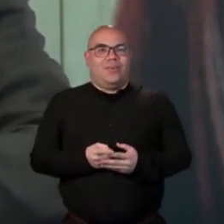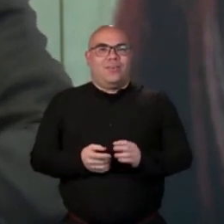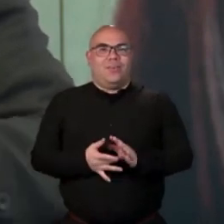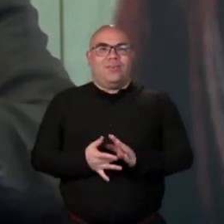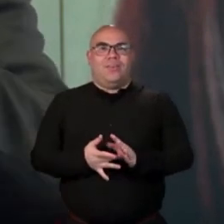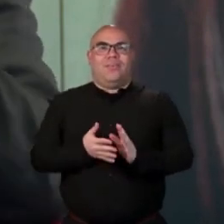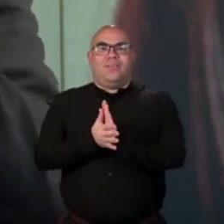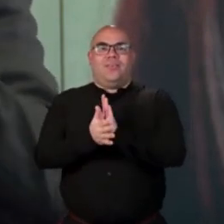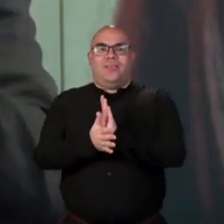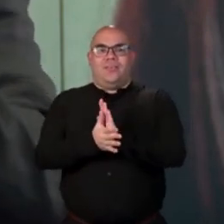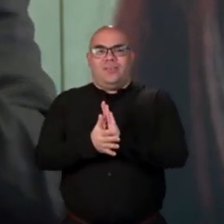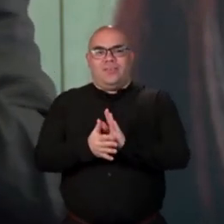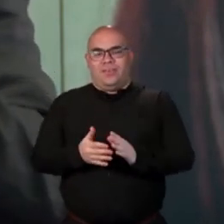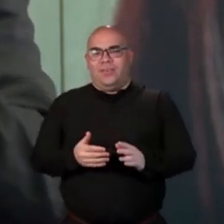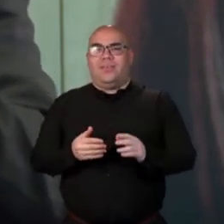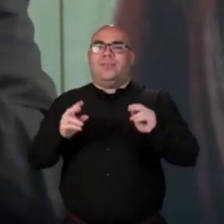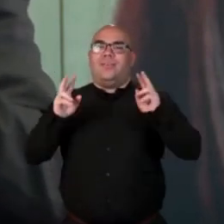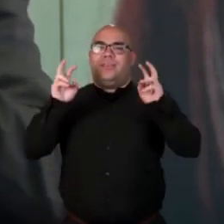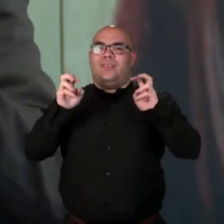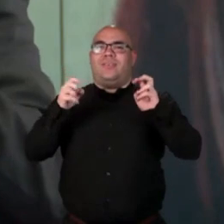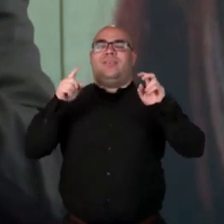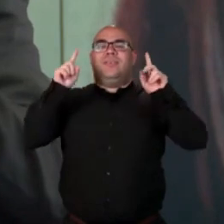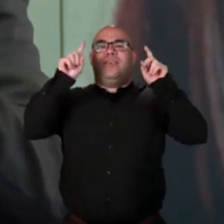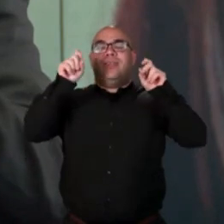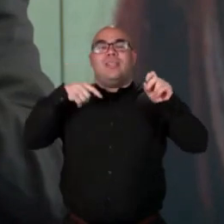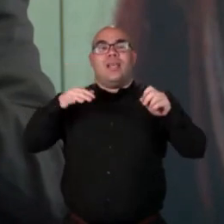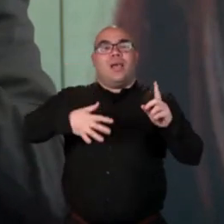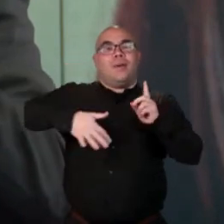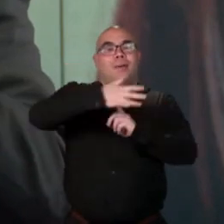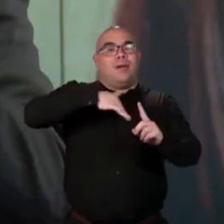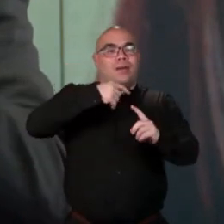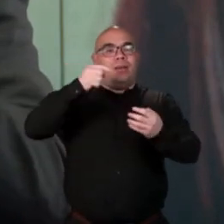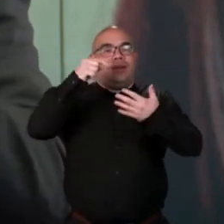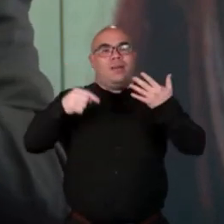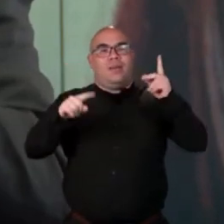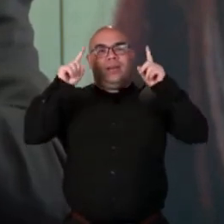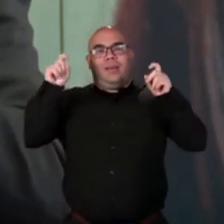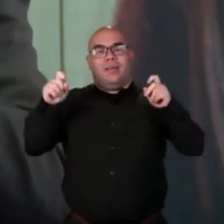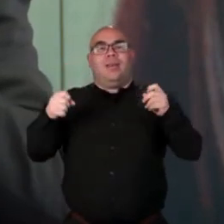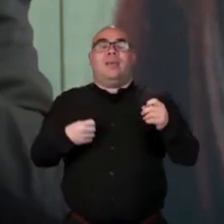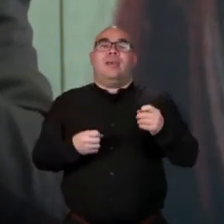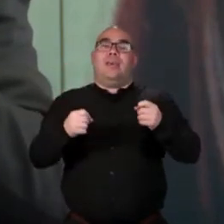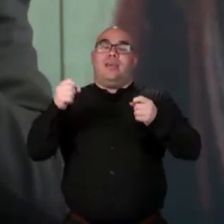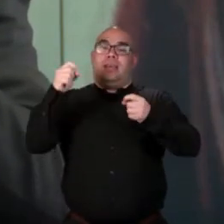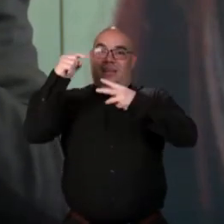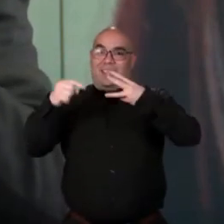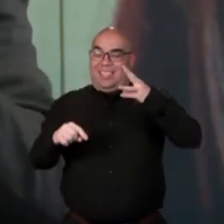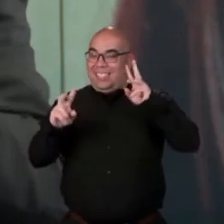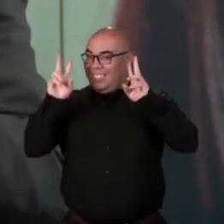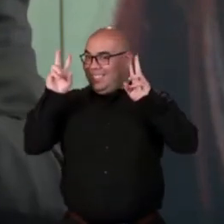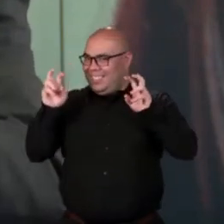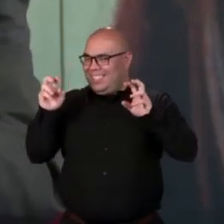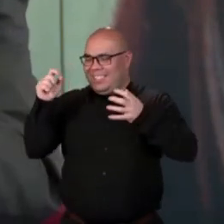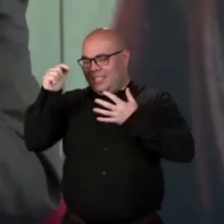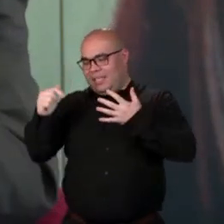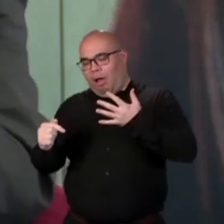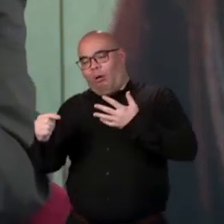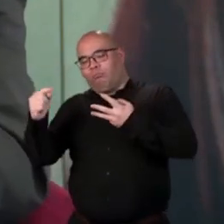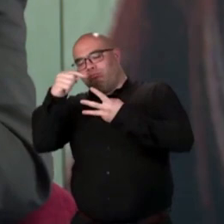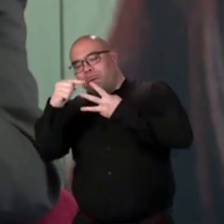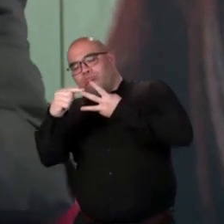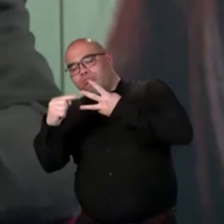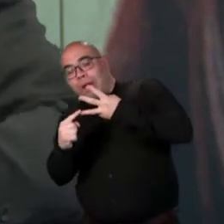éticas. Este ecosistema tiene en su centro, en su corazón, tres elementos fundamentales. En primer lugar,